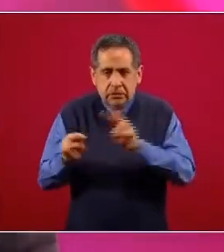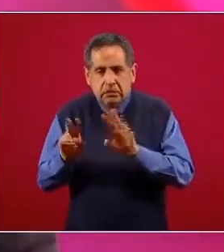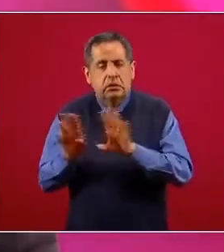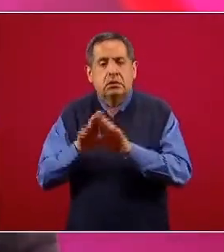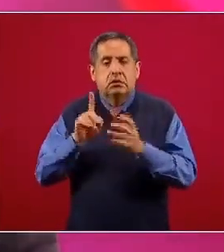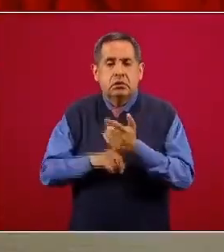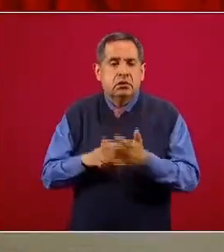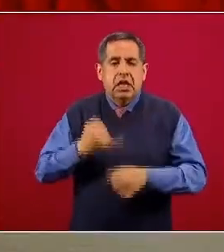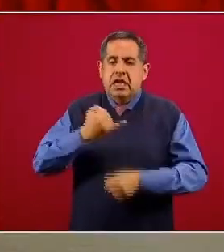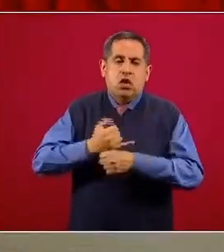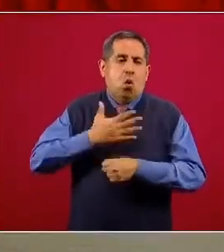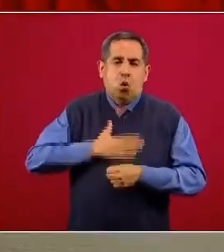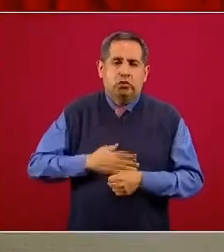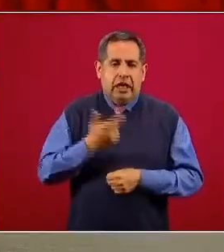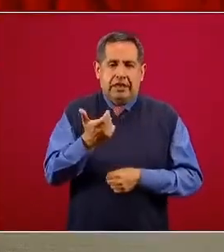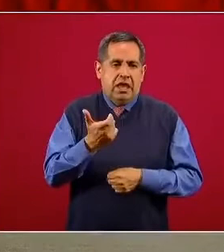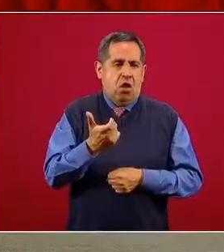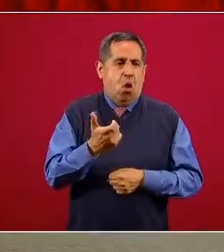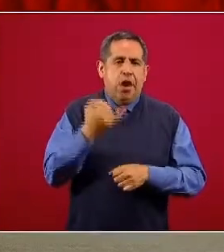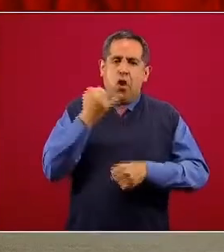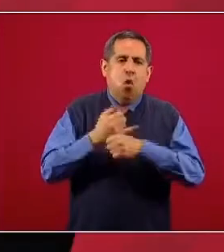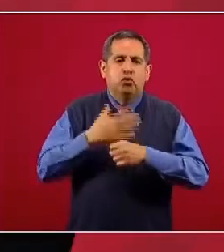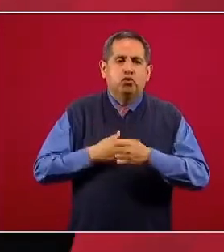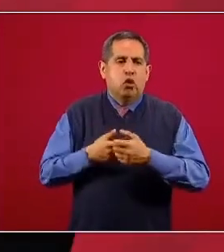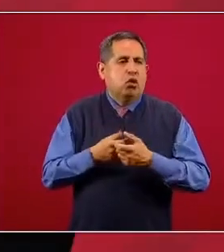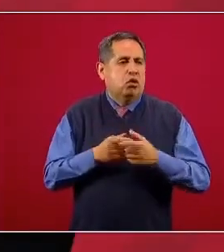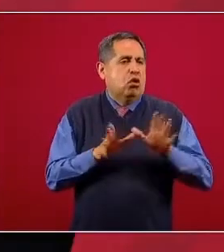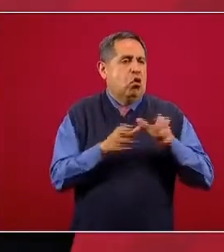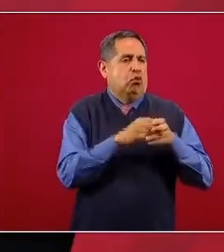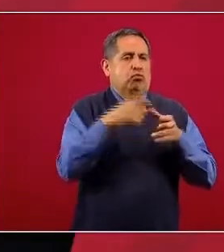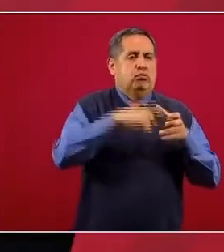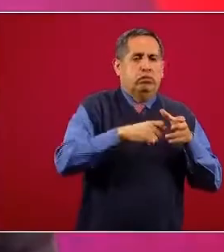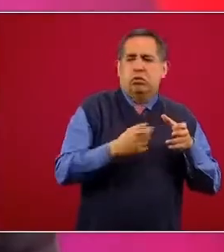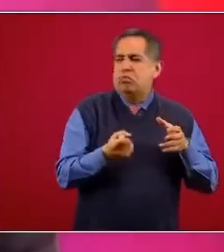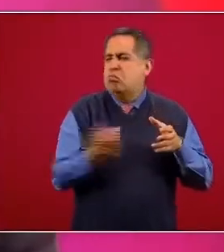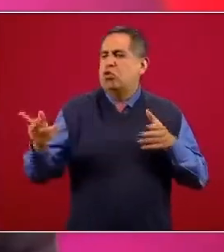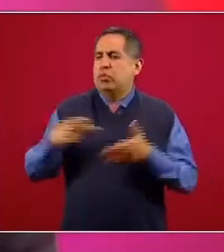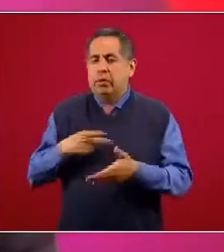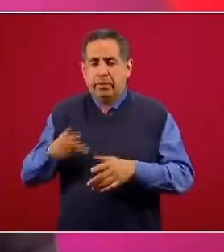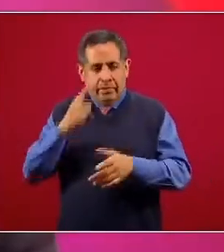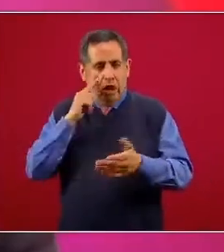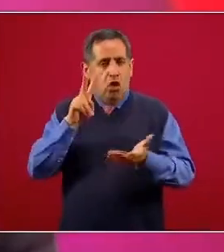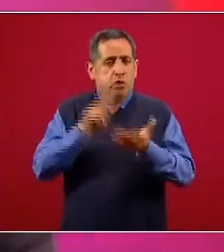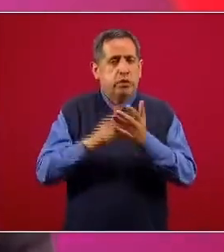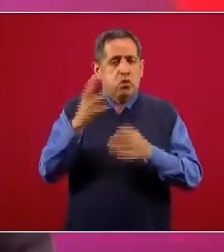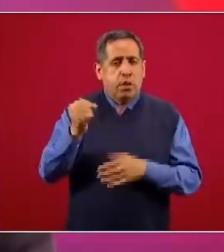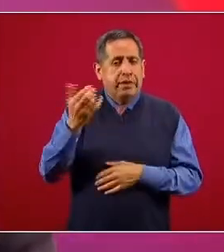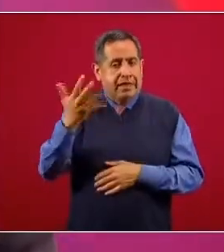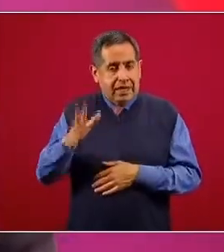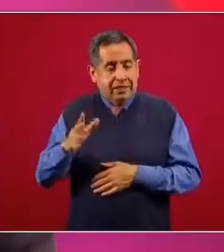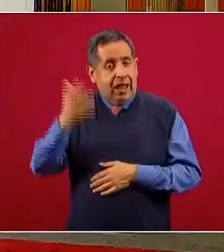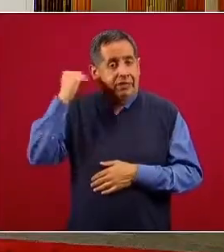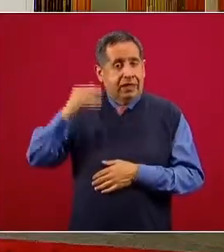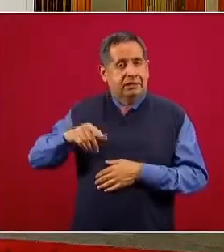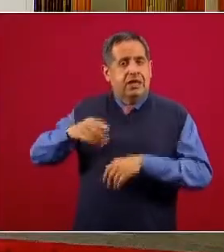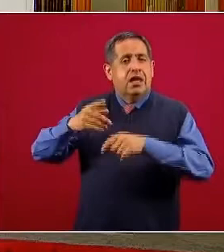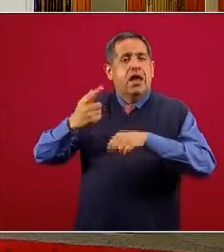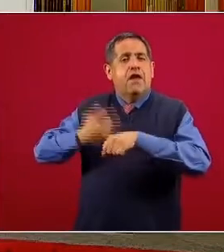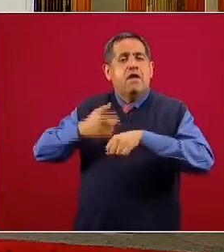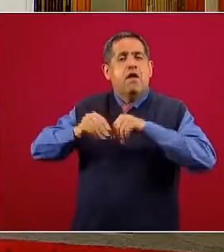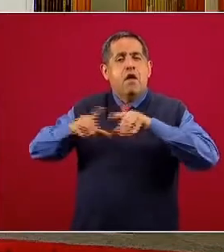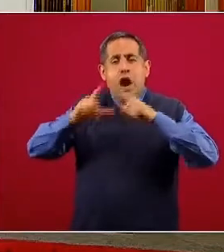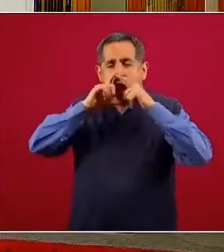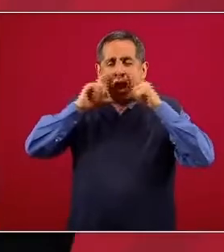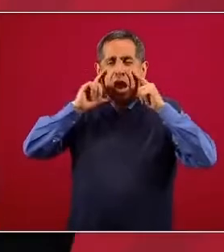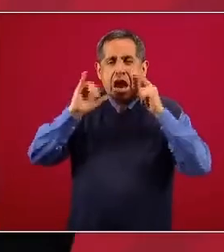ver con una injusta distribución de la riqueza. Para darles una idea, en 2009-10, cuando tuvimos la pandemia de influenza,